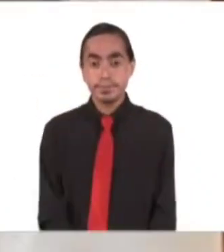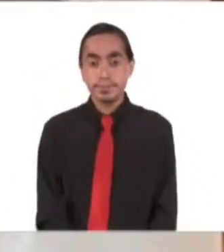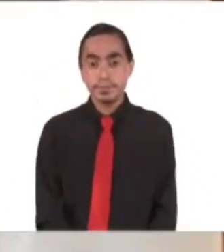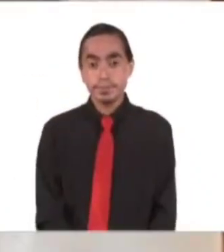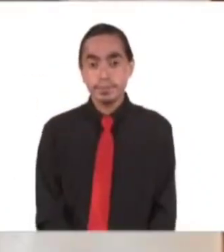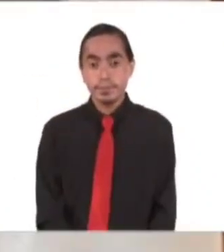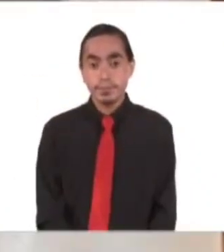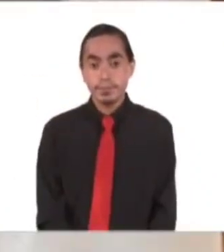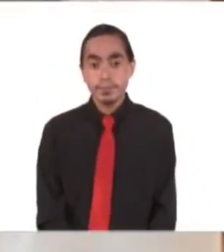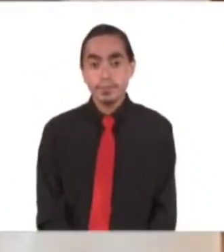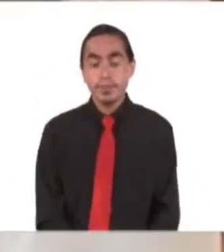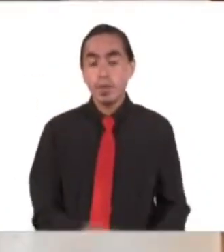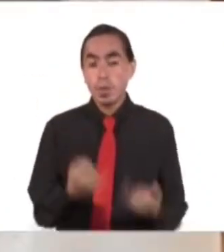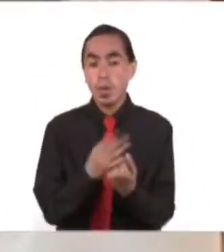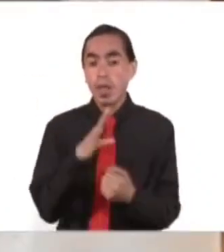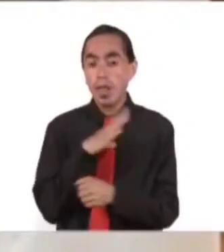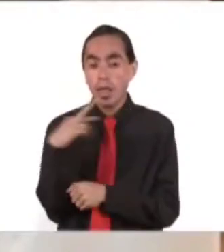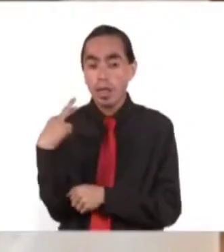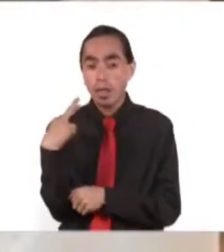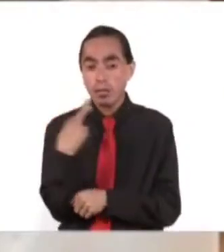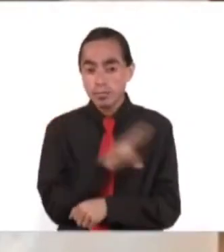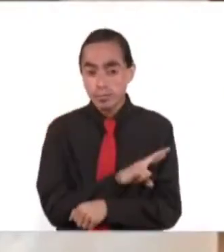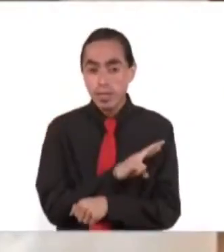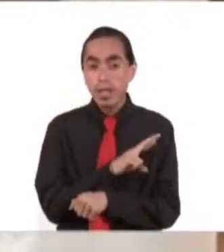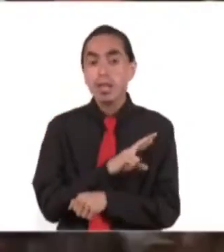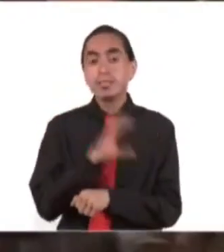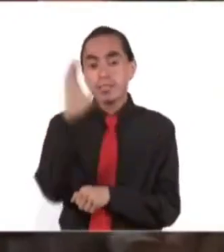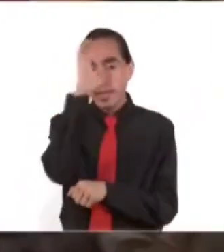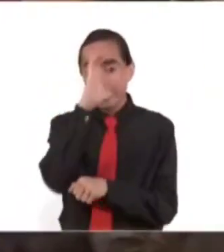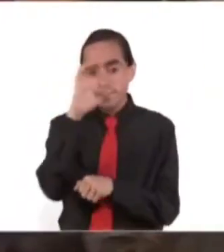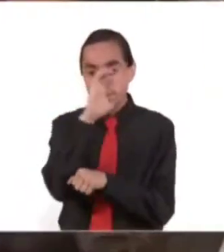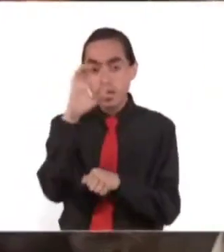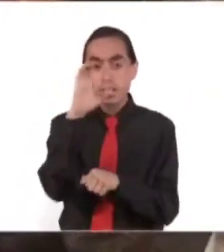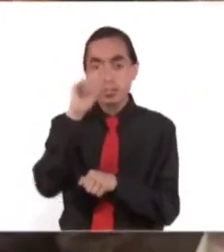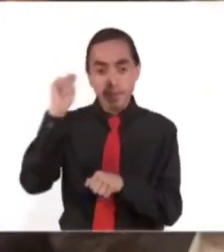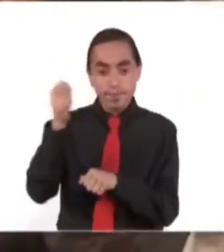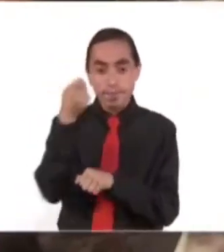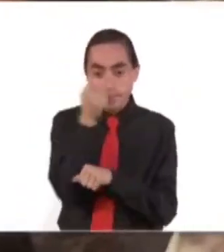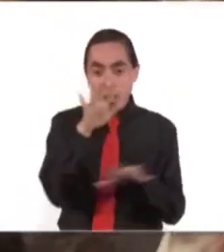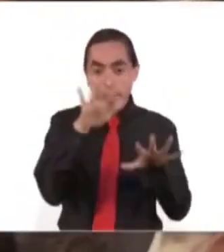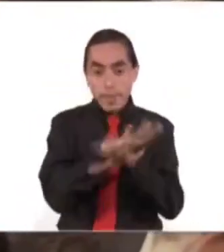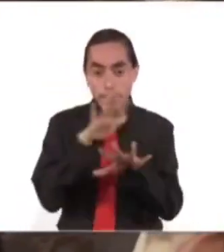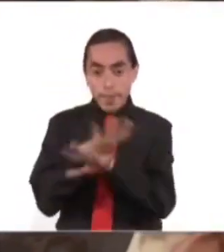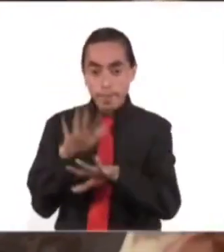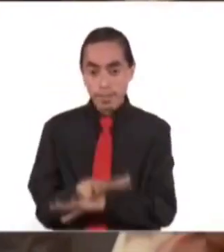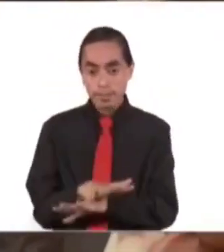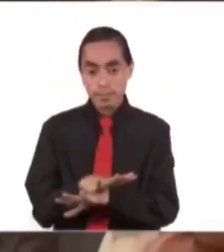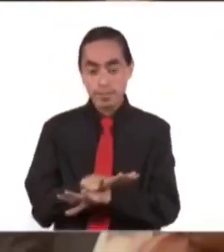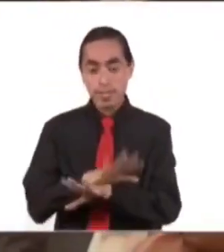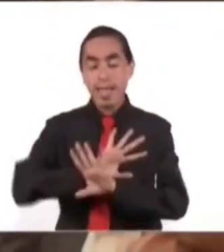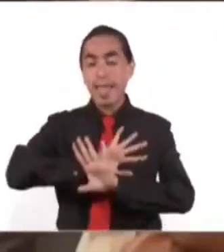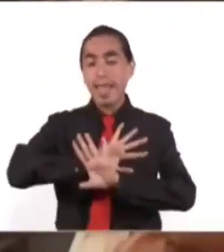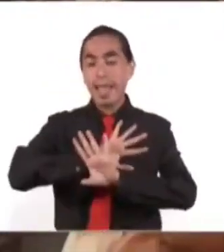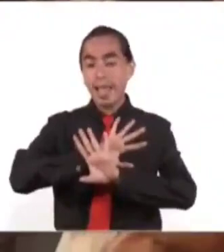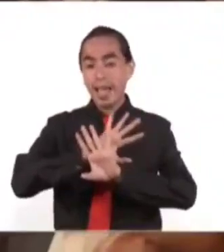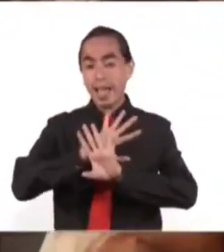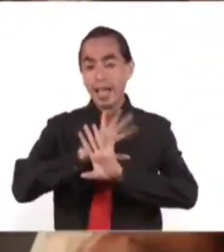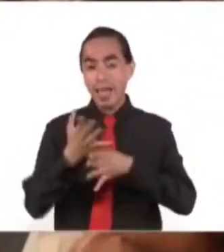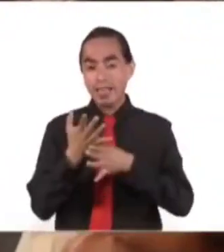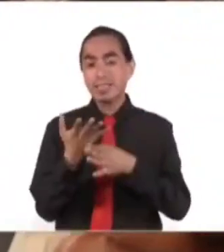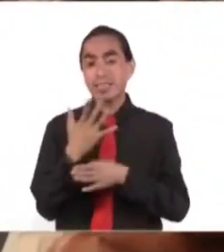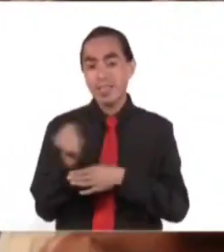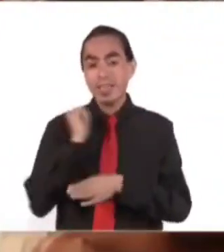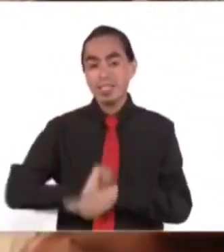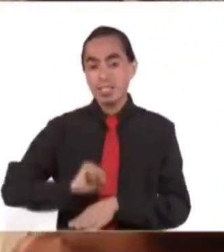Los acelerados y sin duda deslumbrantes cambios científicos y tecnológicos que han presenciado los siglos XX